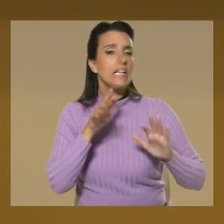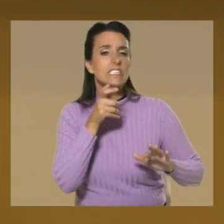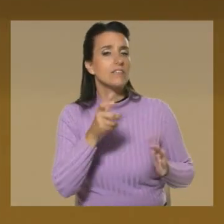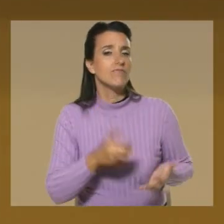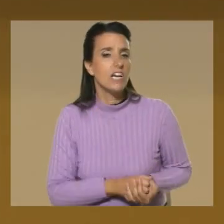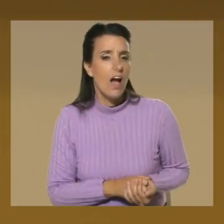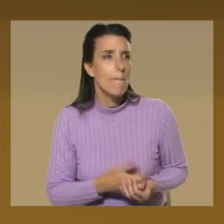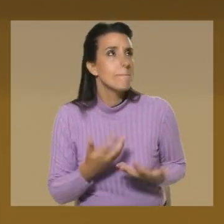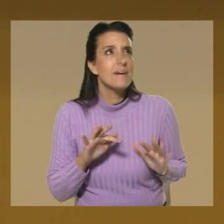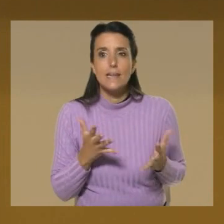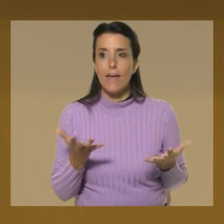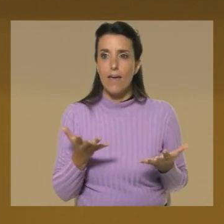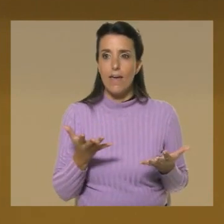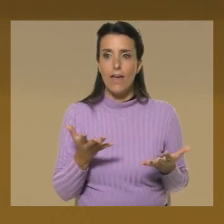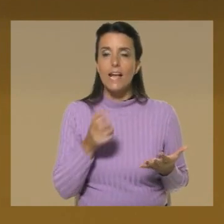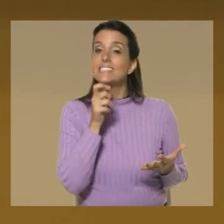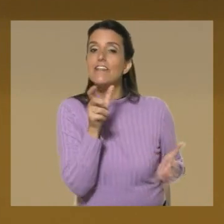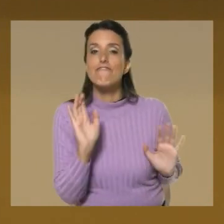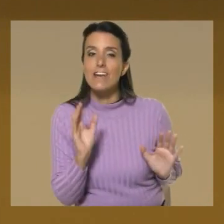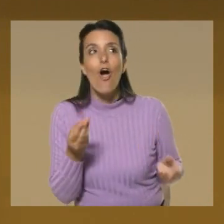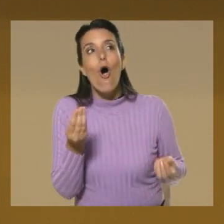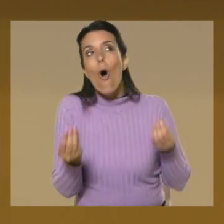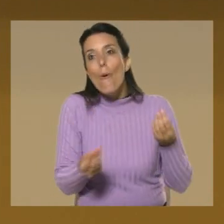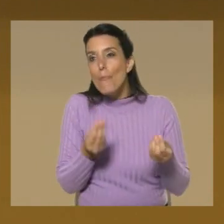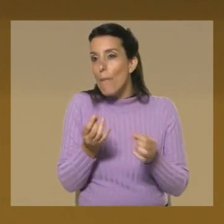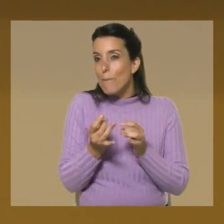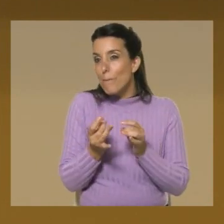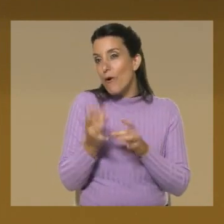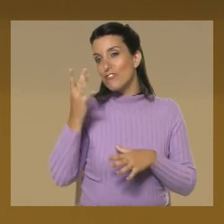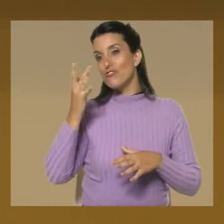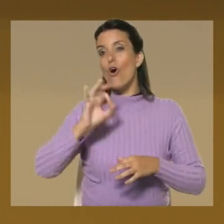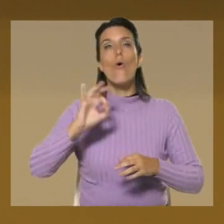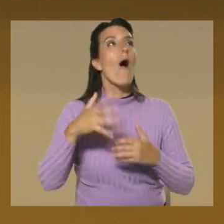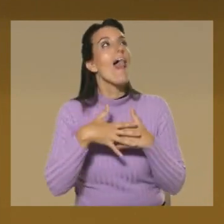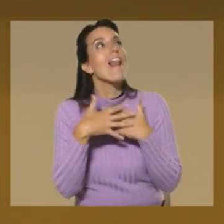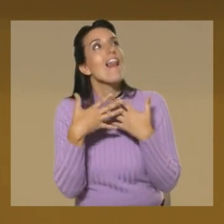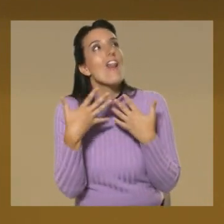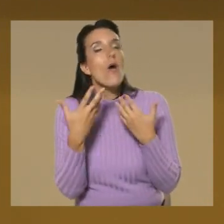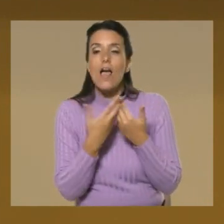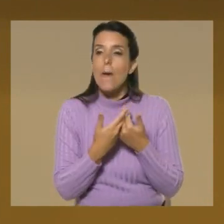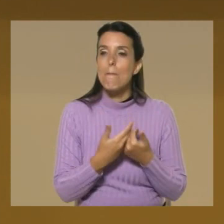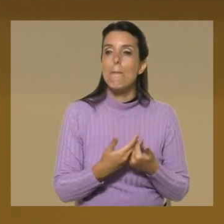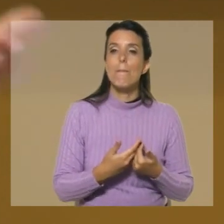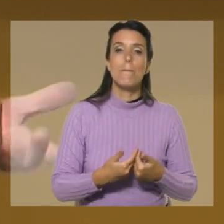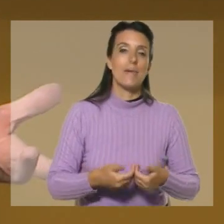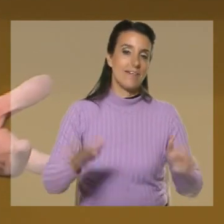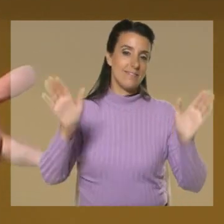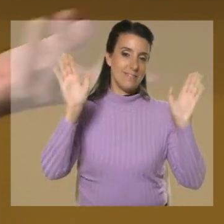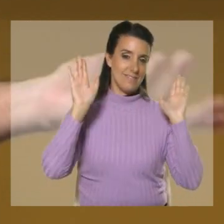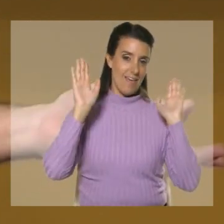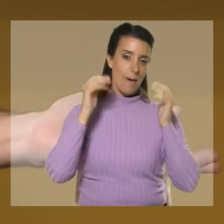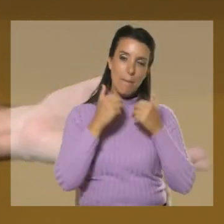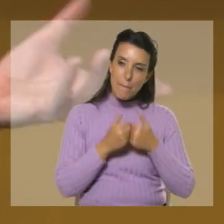decir? Porque es como una profesión o algo que está empezando a aparecer, está empezando, ya viene